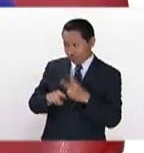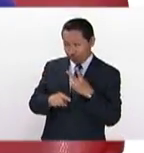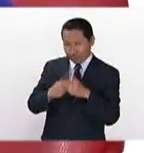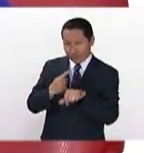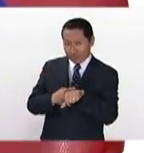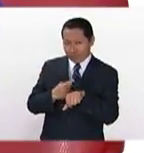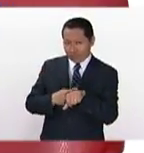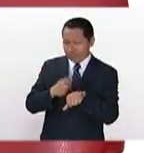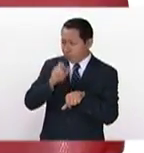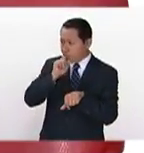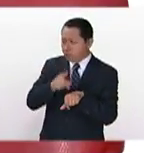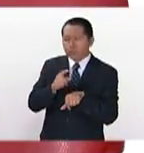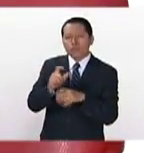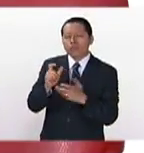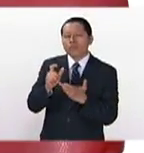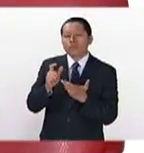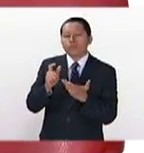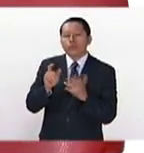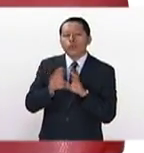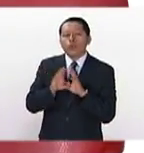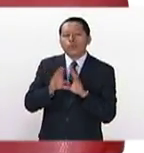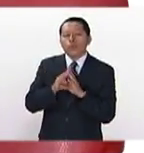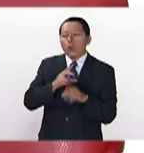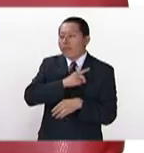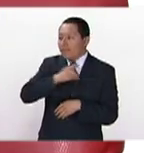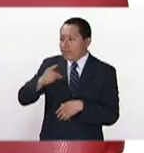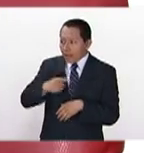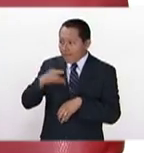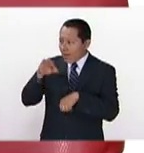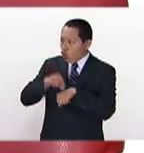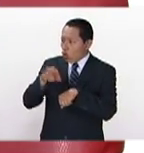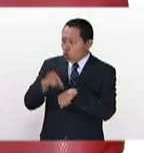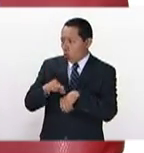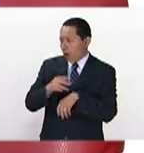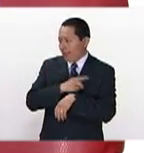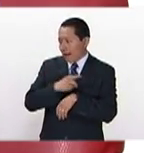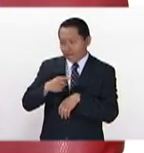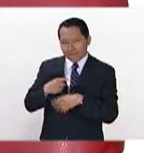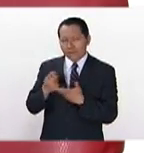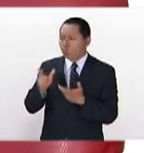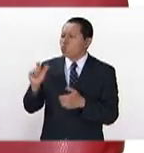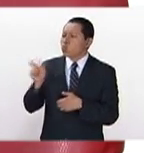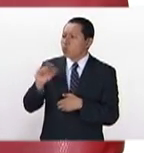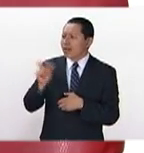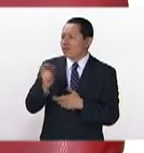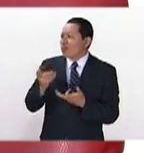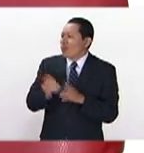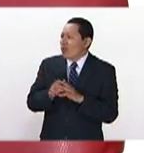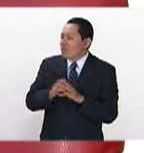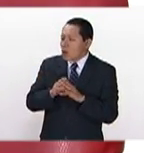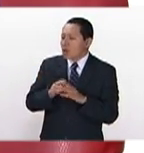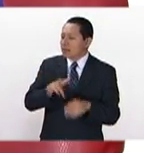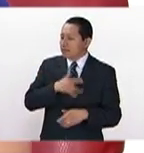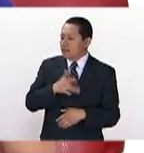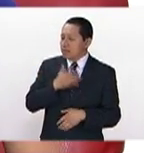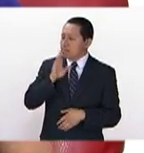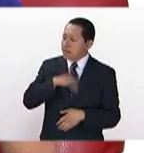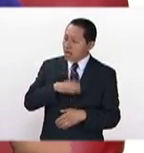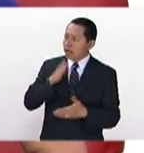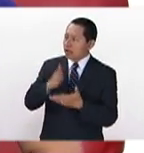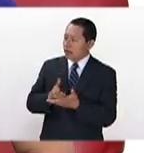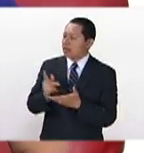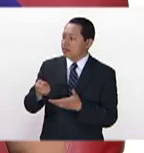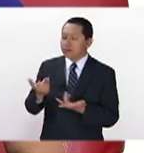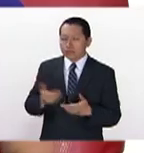enfermedades, ¿en qué momento se debe de acudir al doctor? ¿En qué momento es importante la atención de